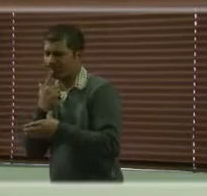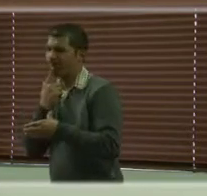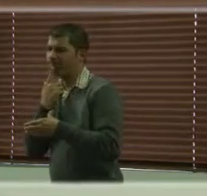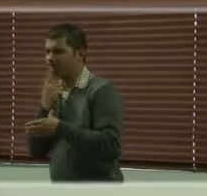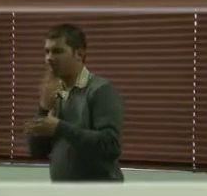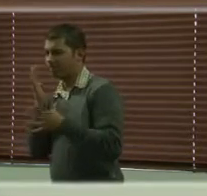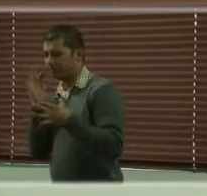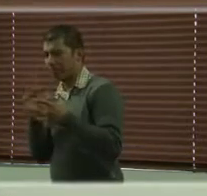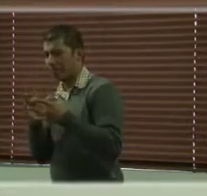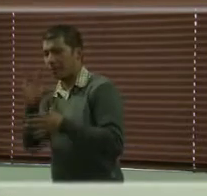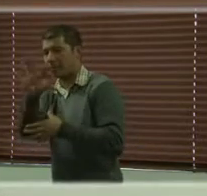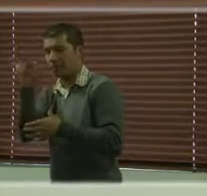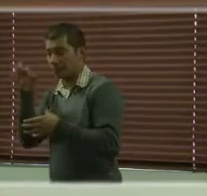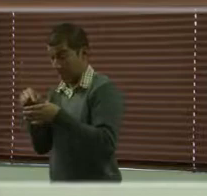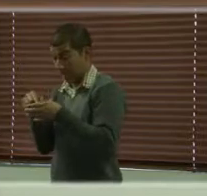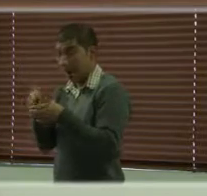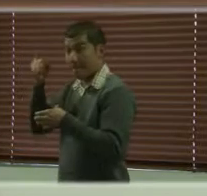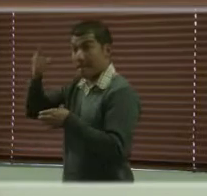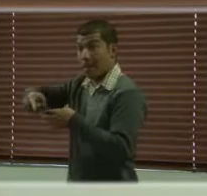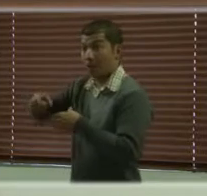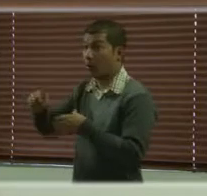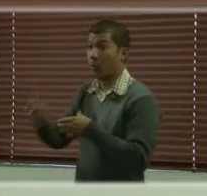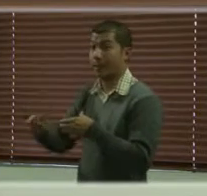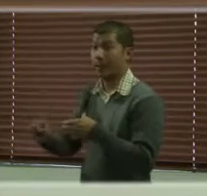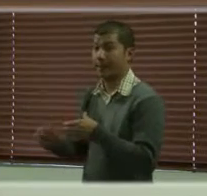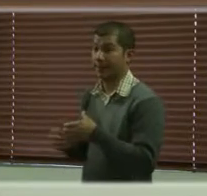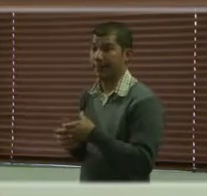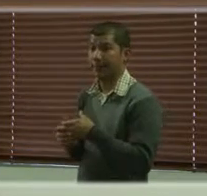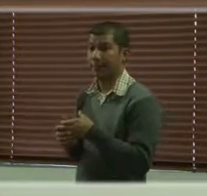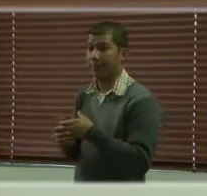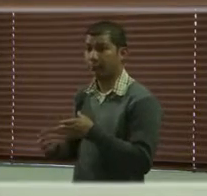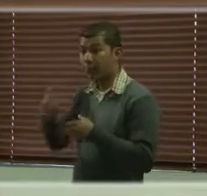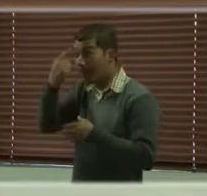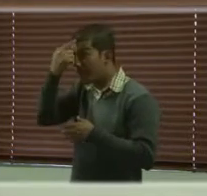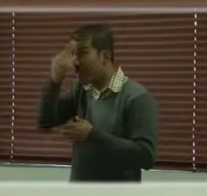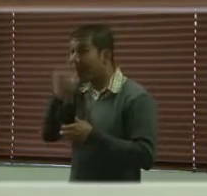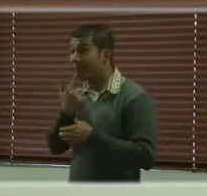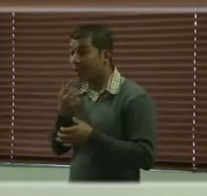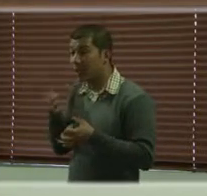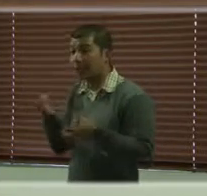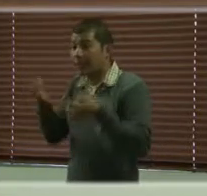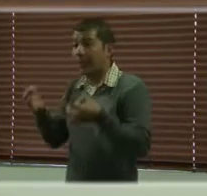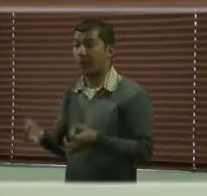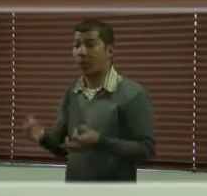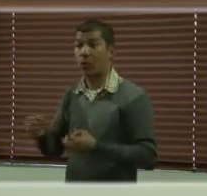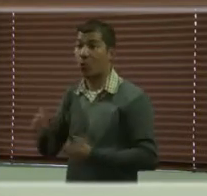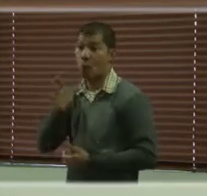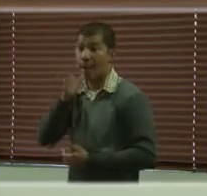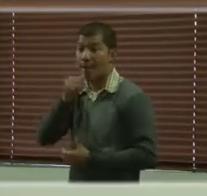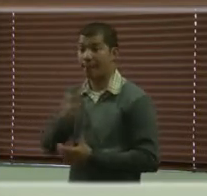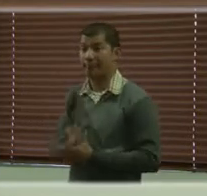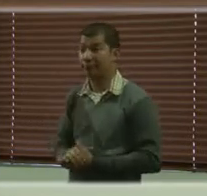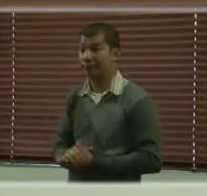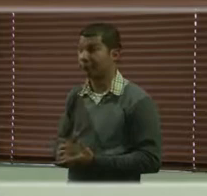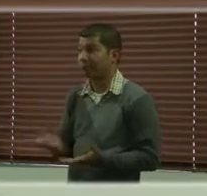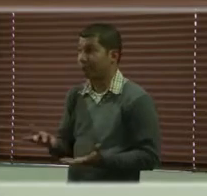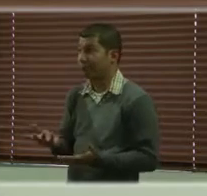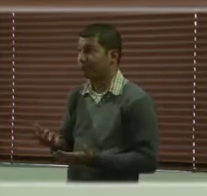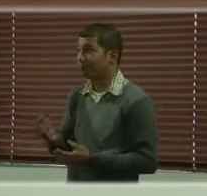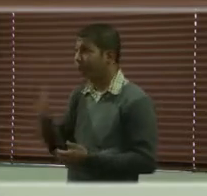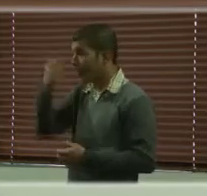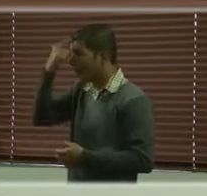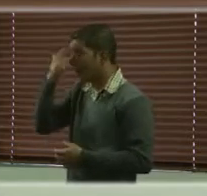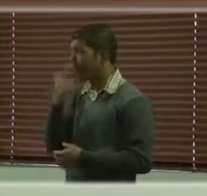de sus miembros De hecho no está establecido no hay un perfil así formalmente hablando digamos